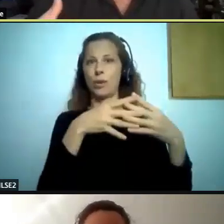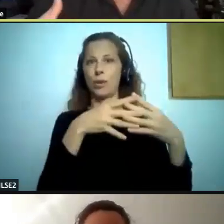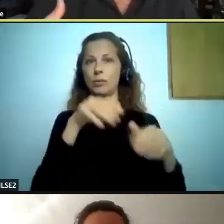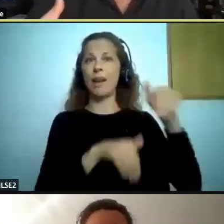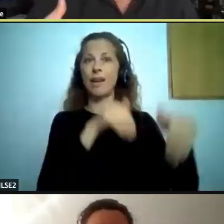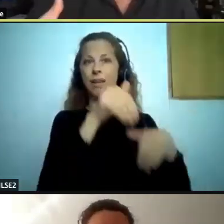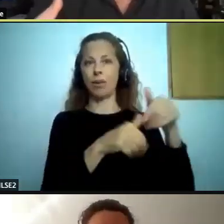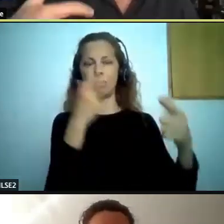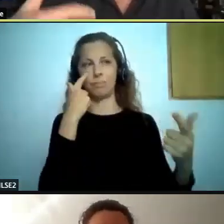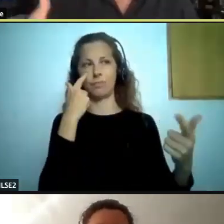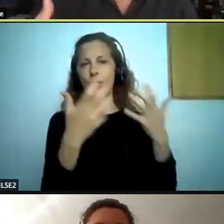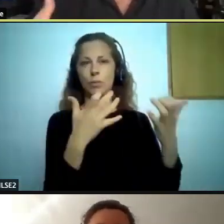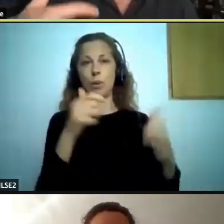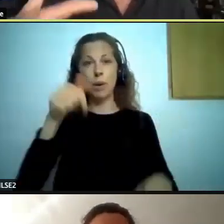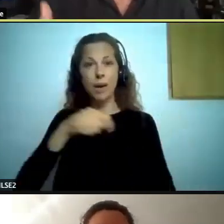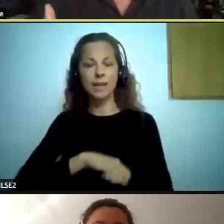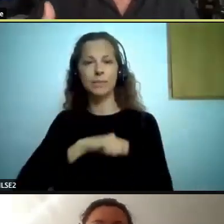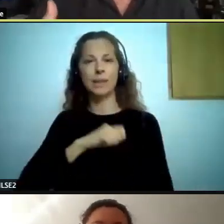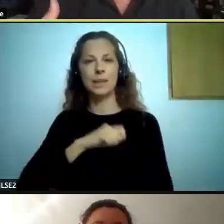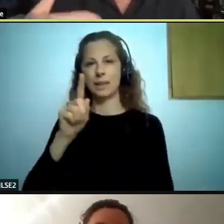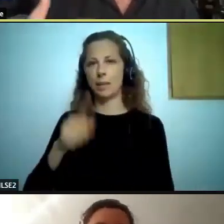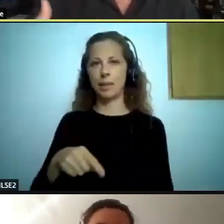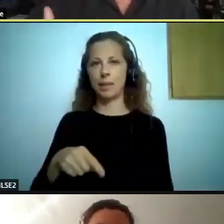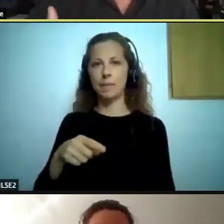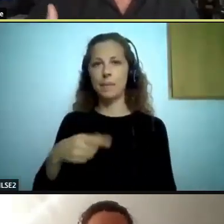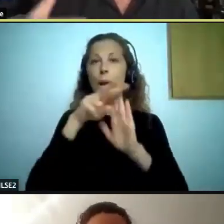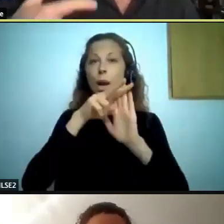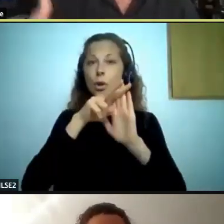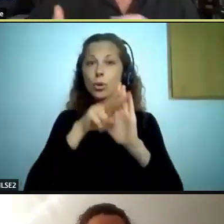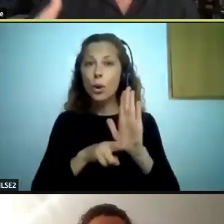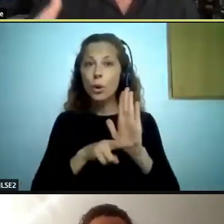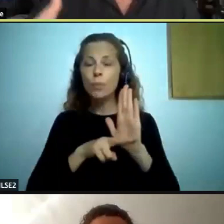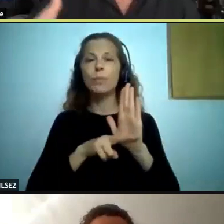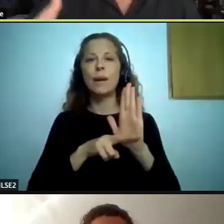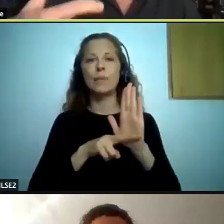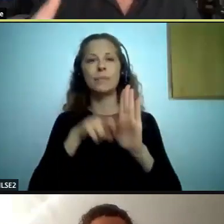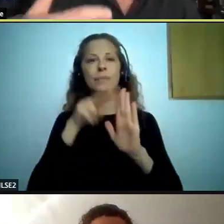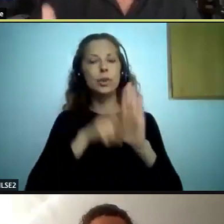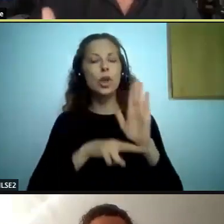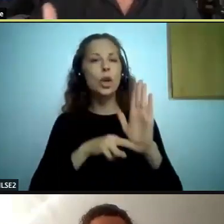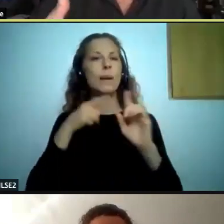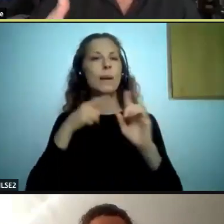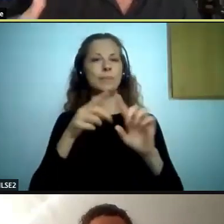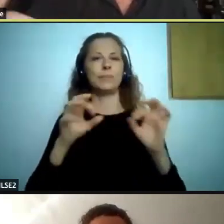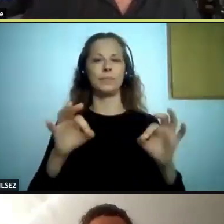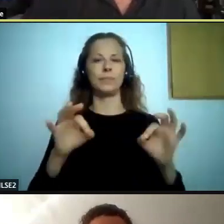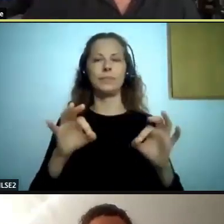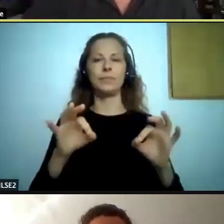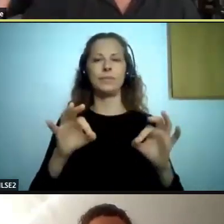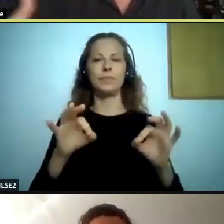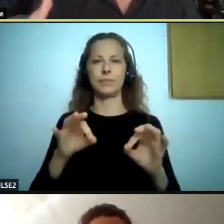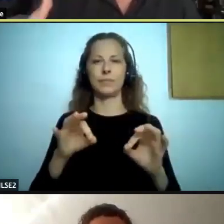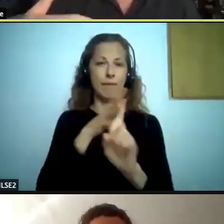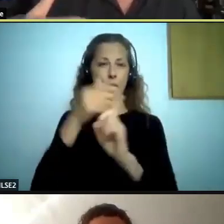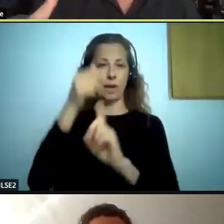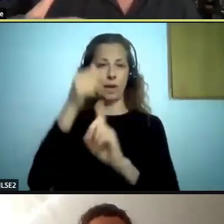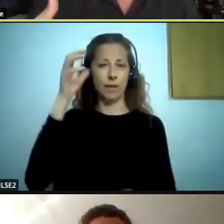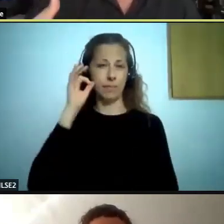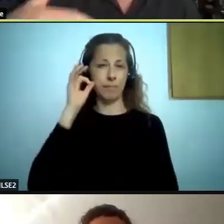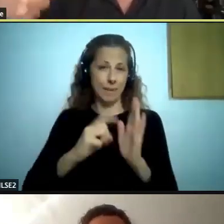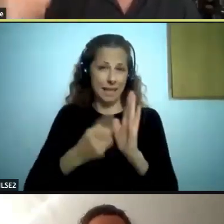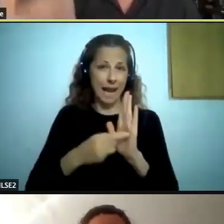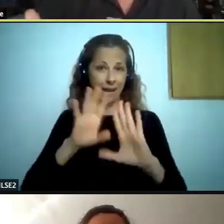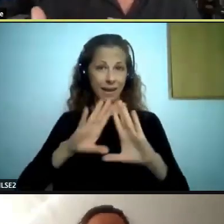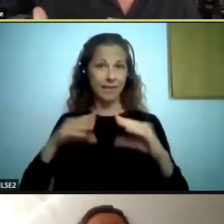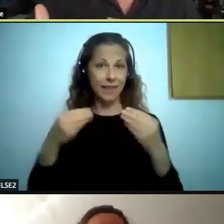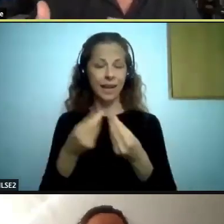¿no? Cuando se habla de que una norma dirigida a erradicar la violencia de género, como es la ley integral, pues se considera que